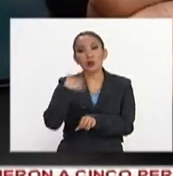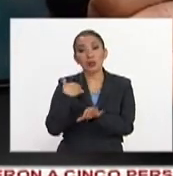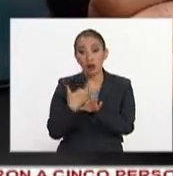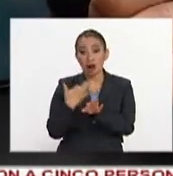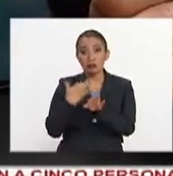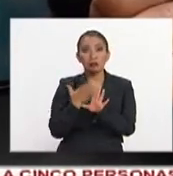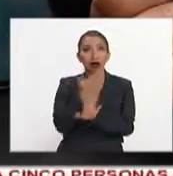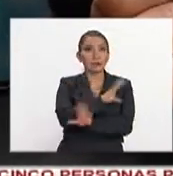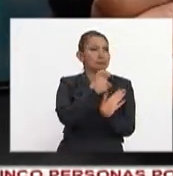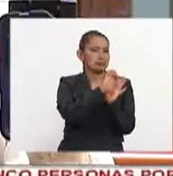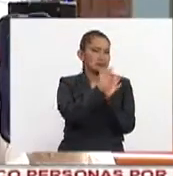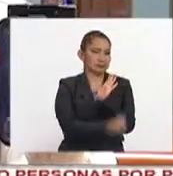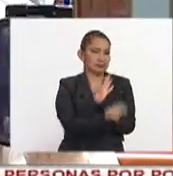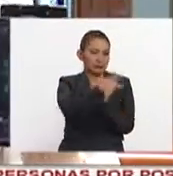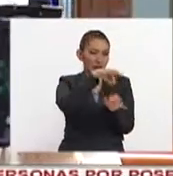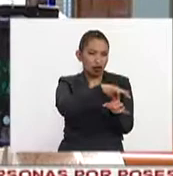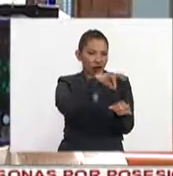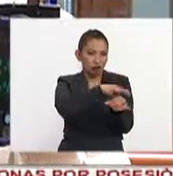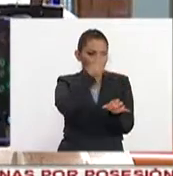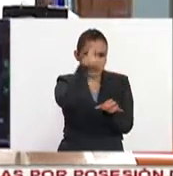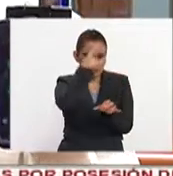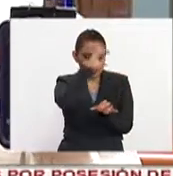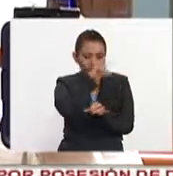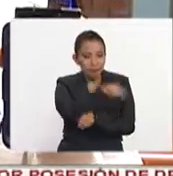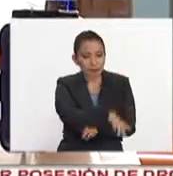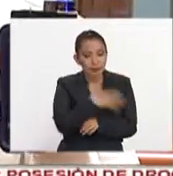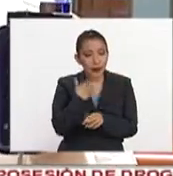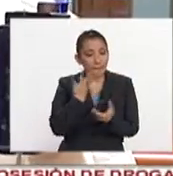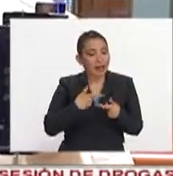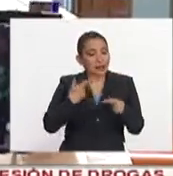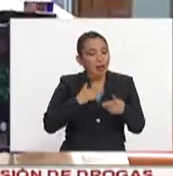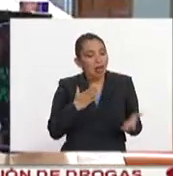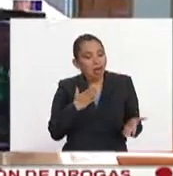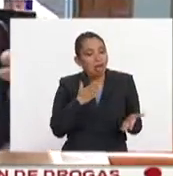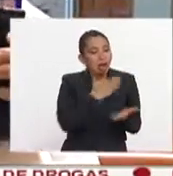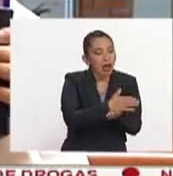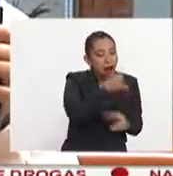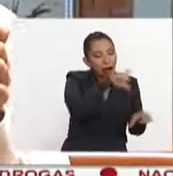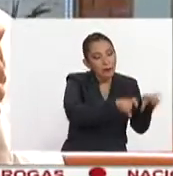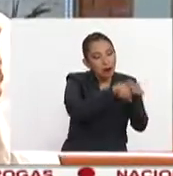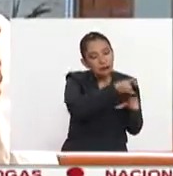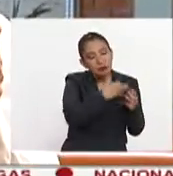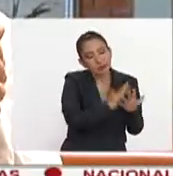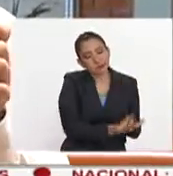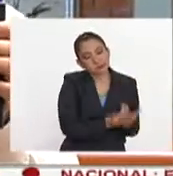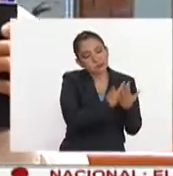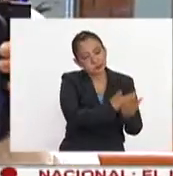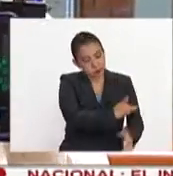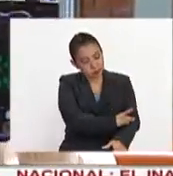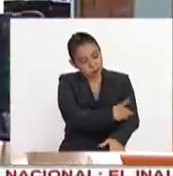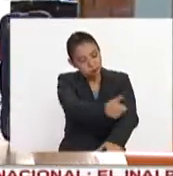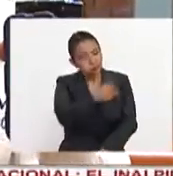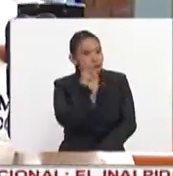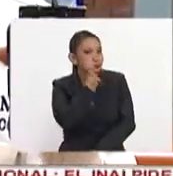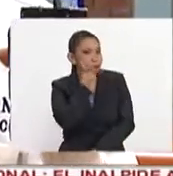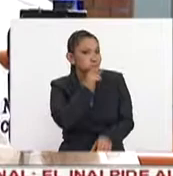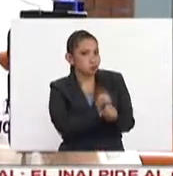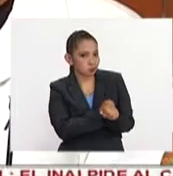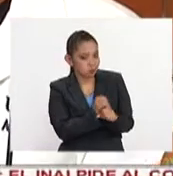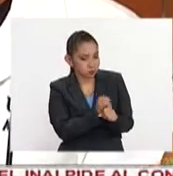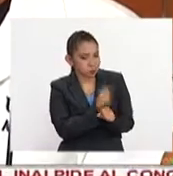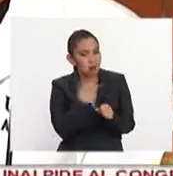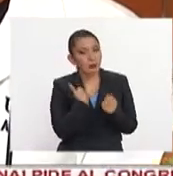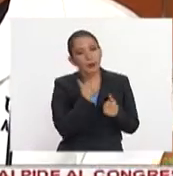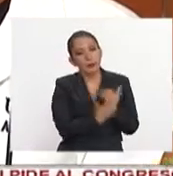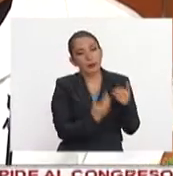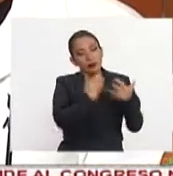actualidad, ejemplificó el doctor en ciencias biomédicas, las personas deben acudir a un laboratorio en donde se les toma una muestra de sangre y una